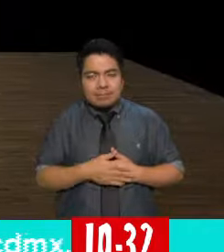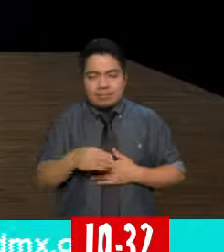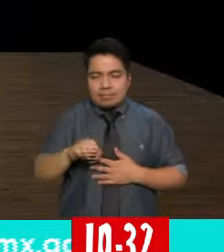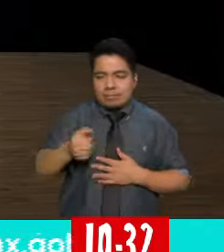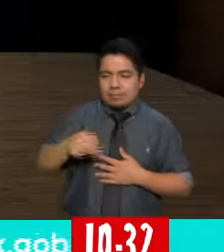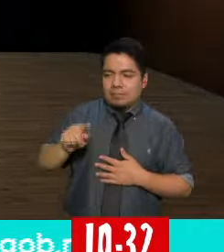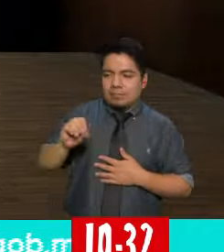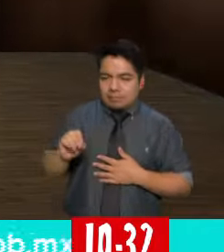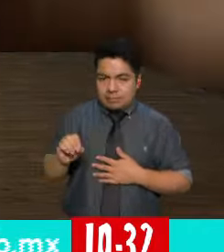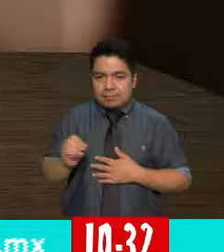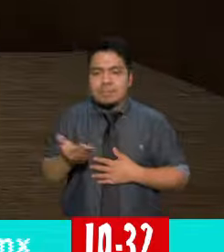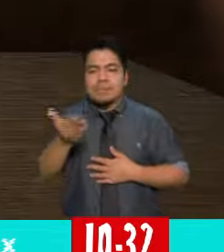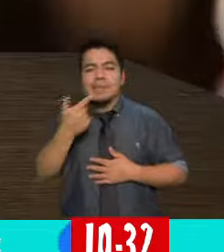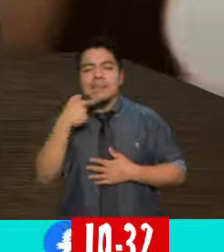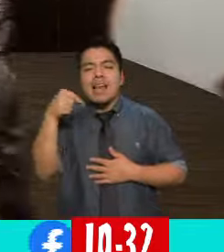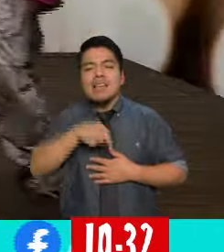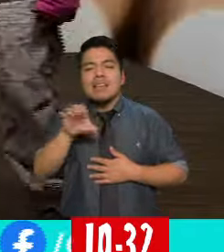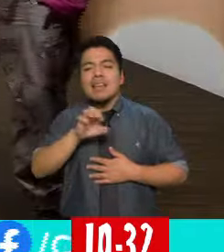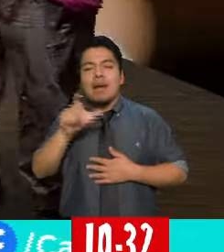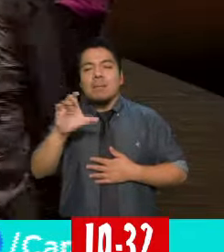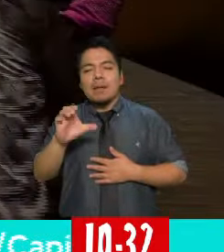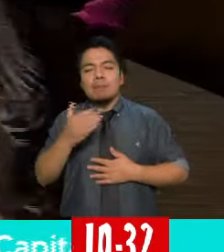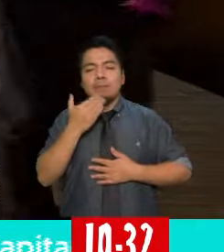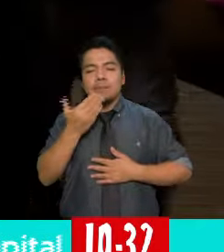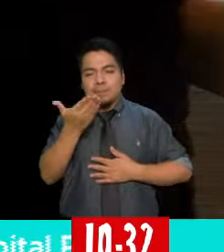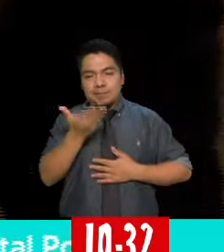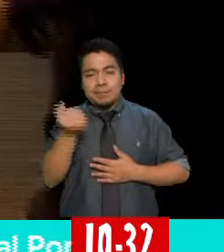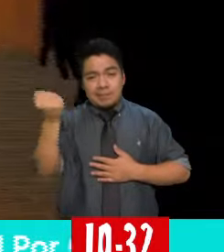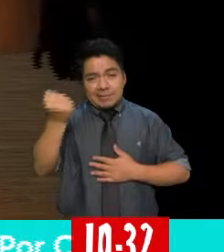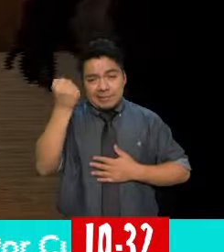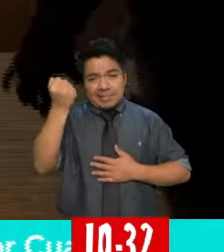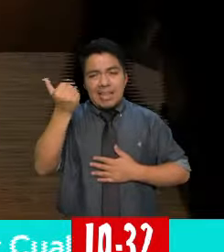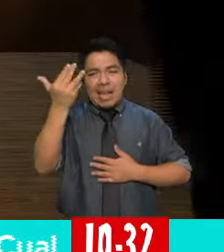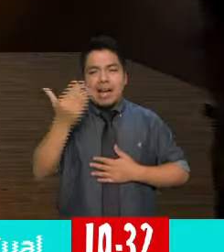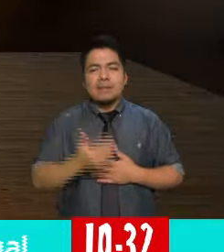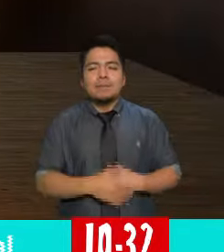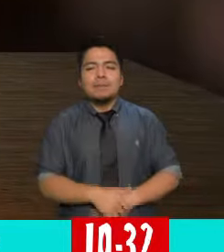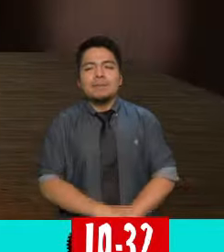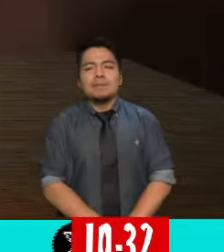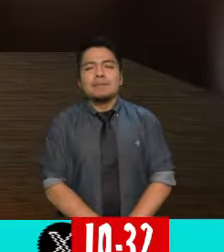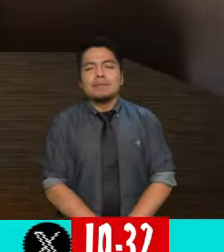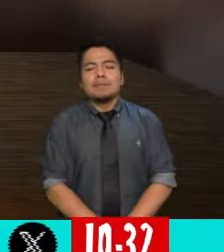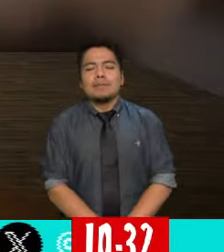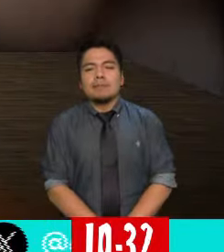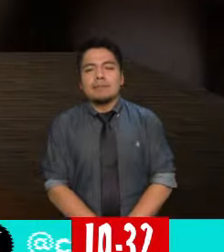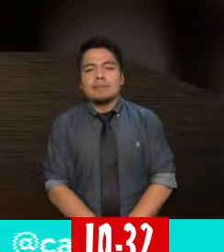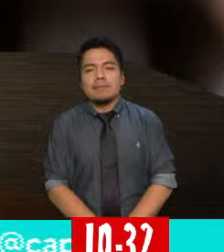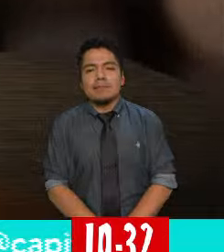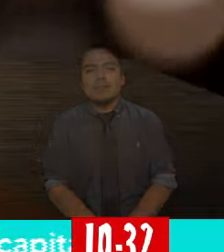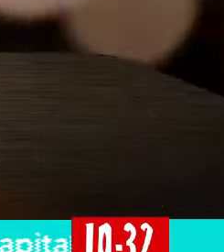Monstruo. Acá en Capital, por Capital. Cual venga, Sergio, mucho éxito. Gracias.